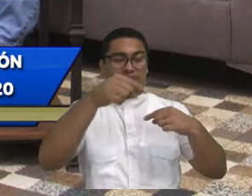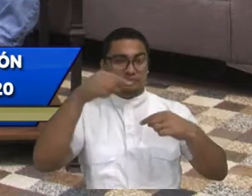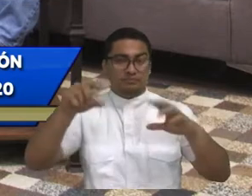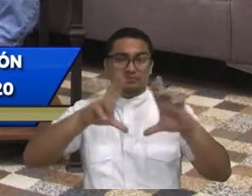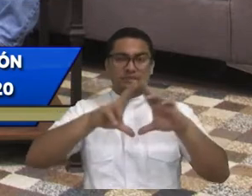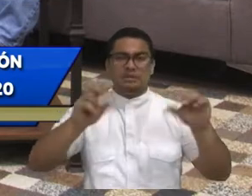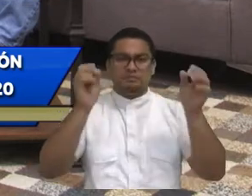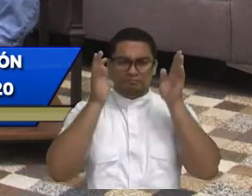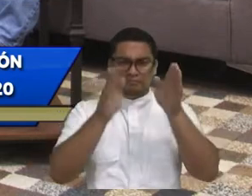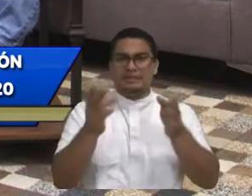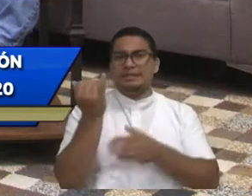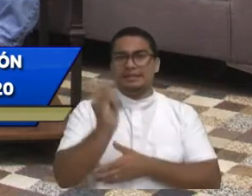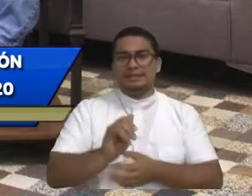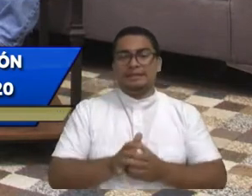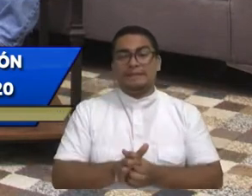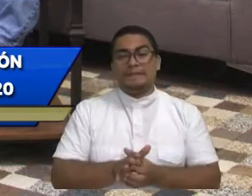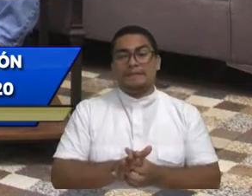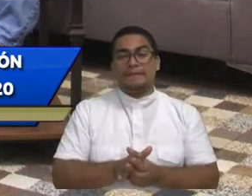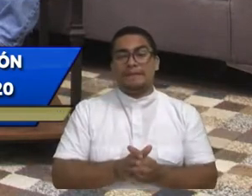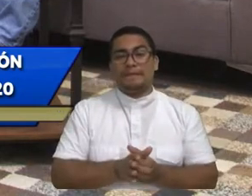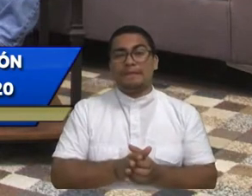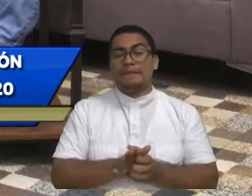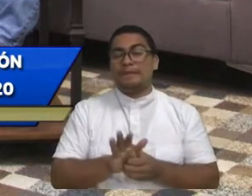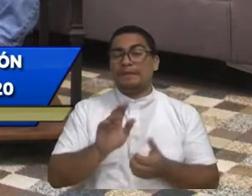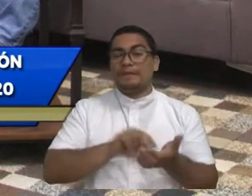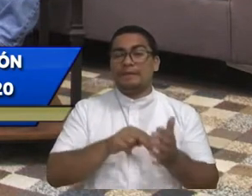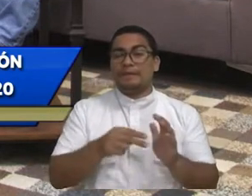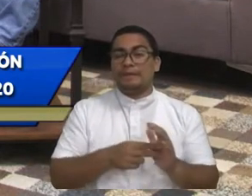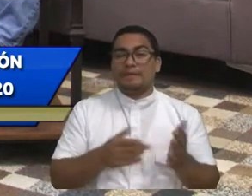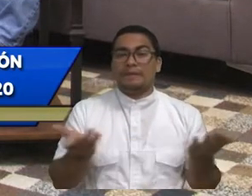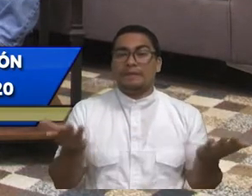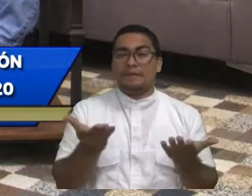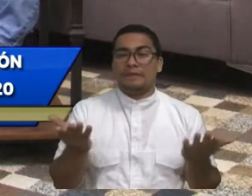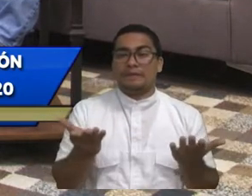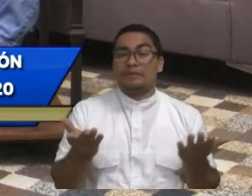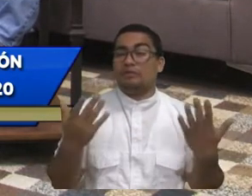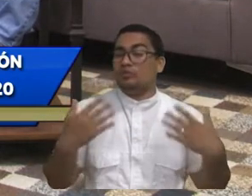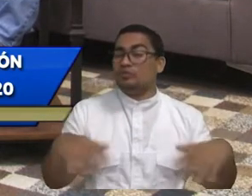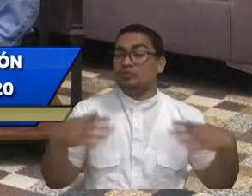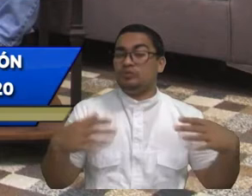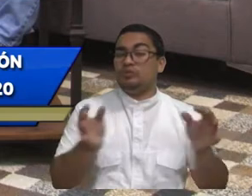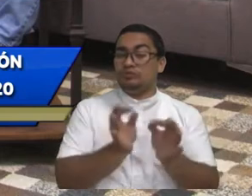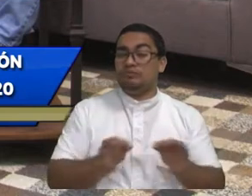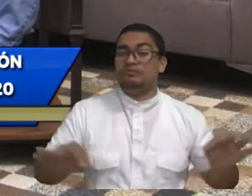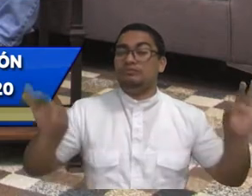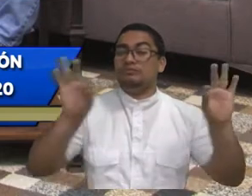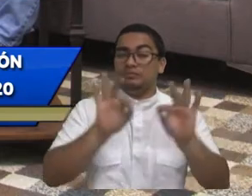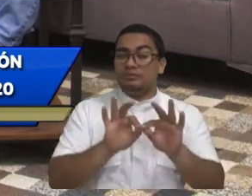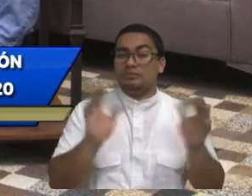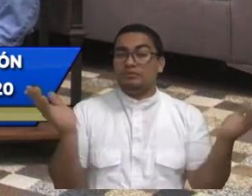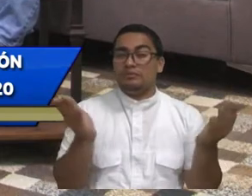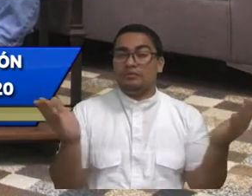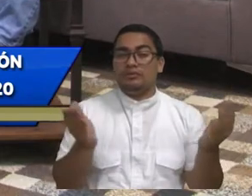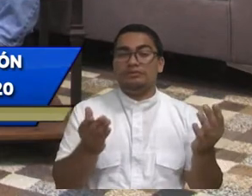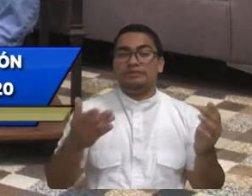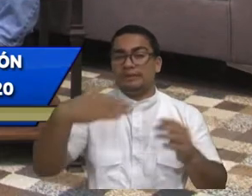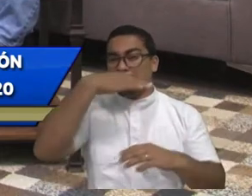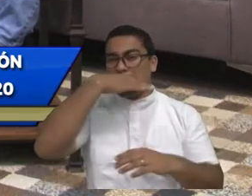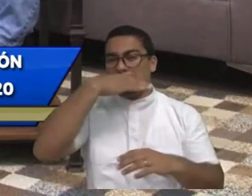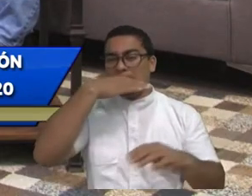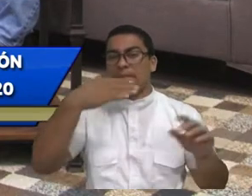entonces esto es un crecimiento increíble por este modelo revolucionario